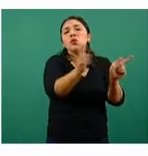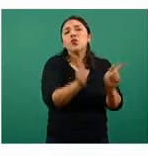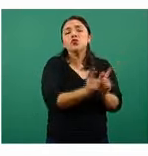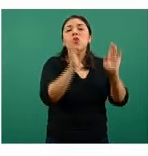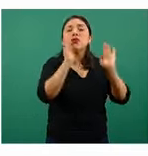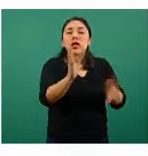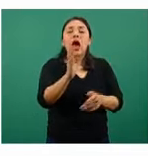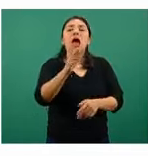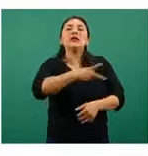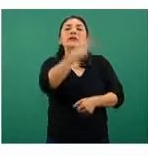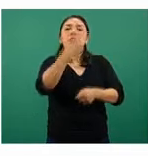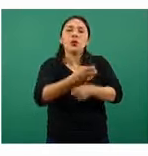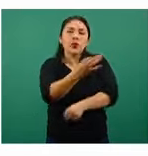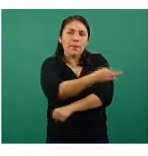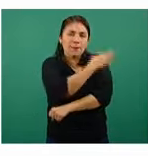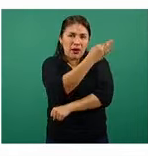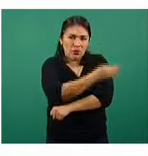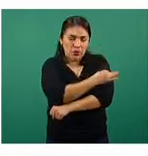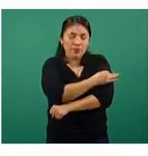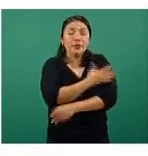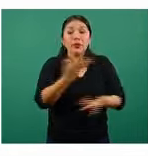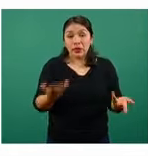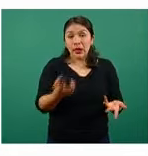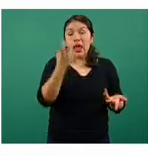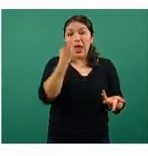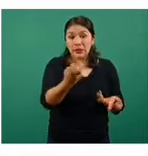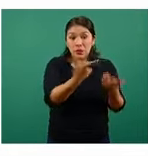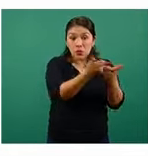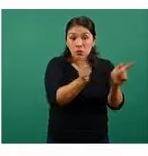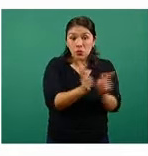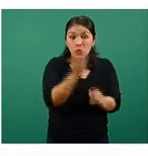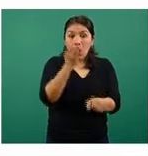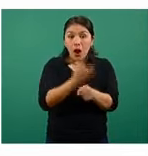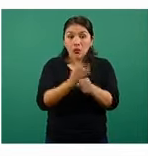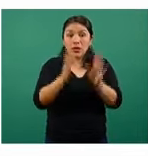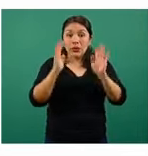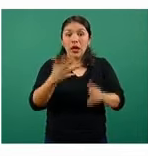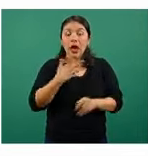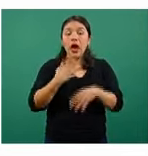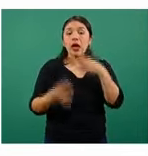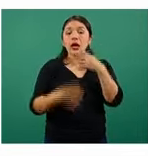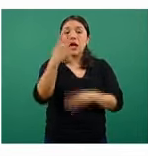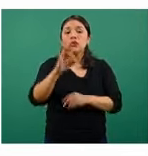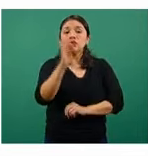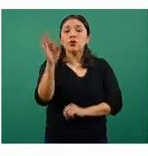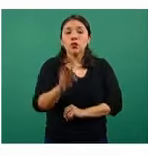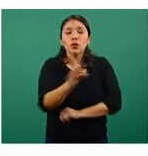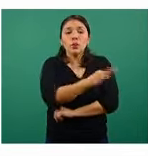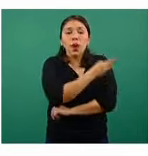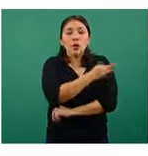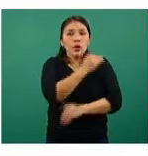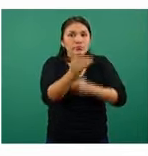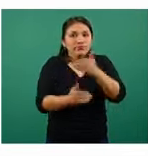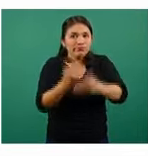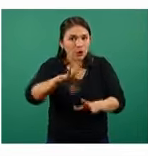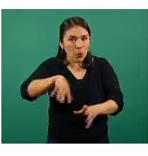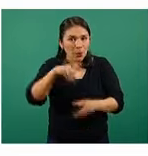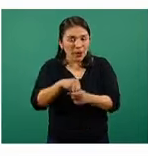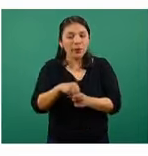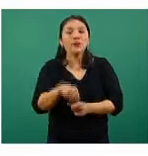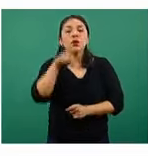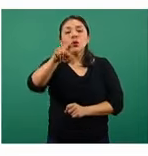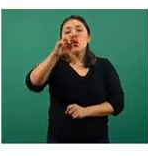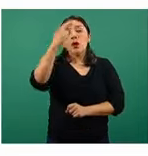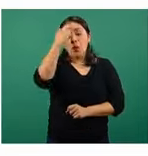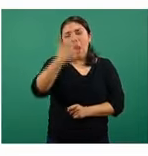estado recibiendo las segundas dosis. Entonces, para efectos de este grupo tenemos 14% de avance. Recordemos que